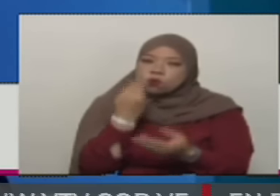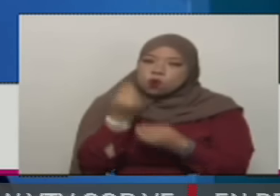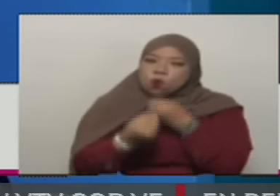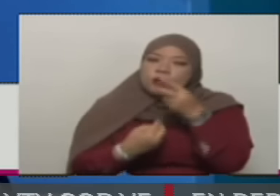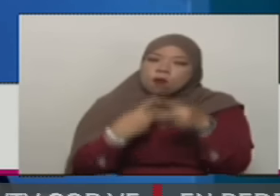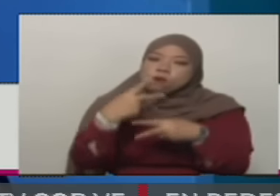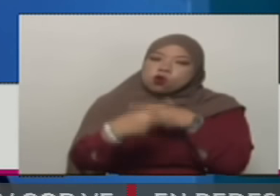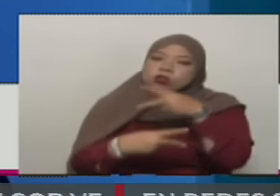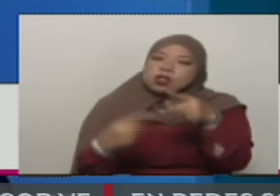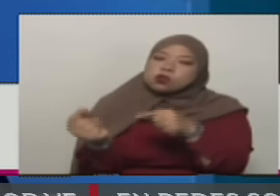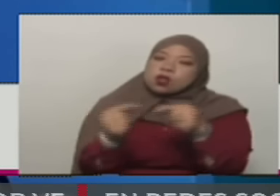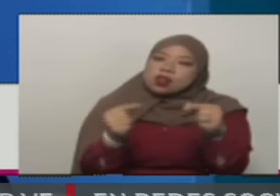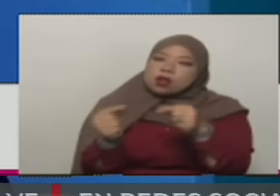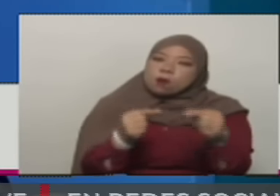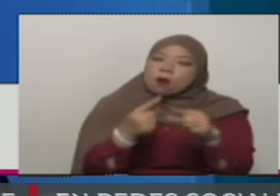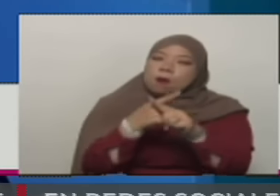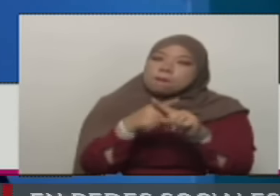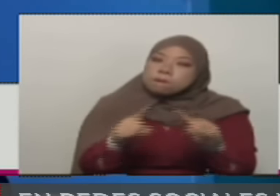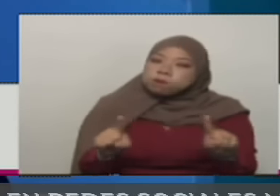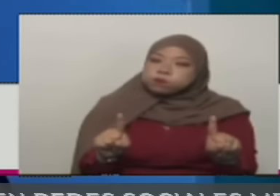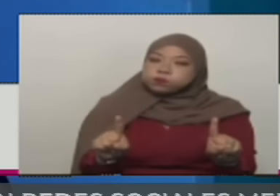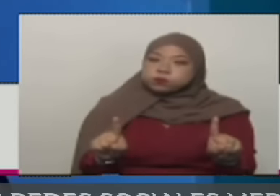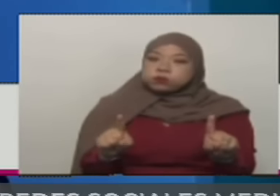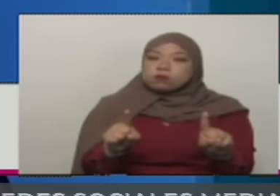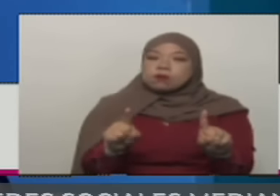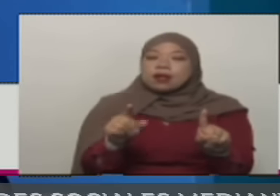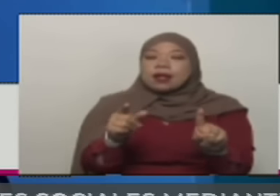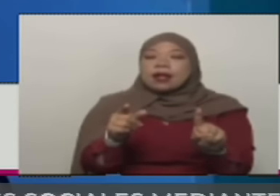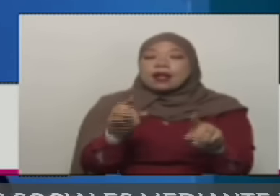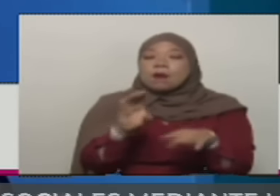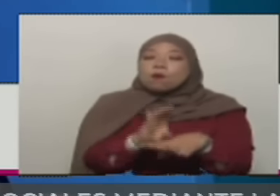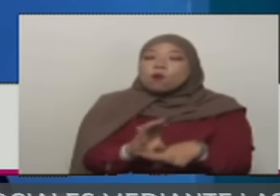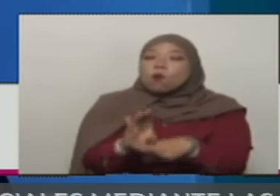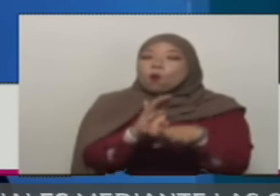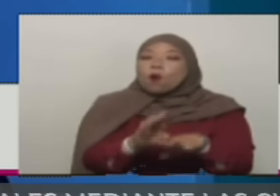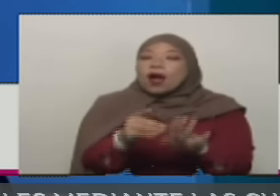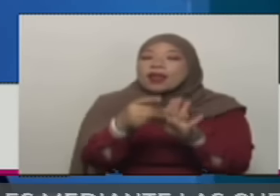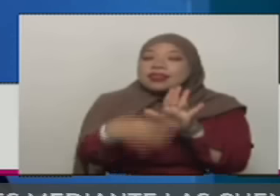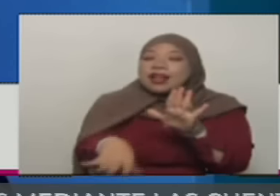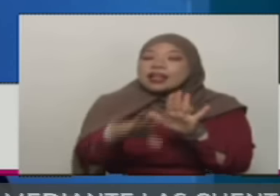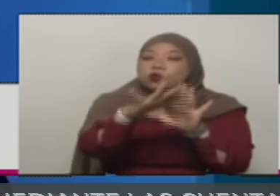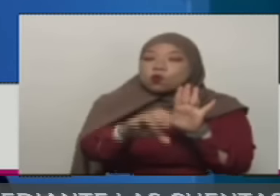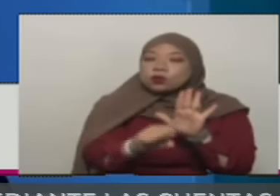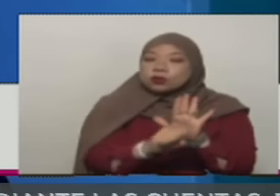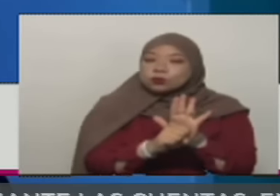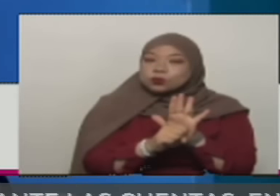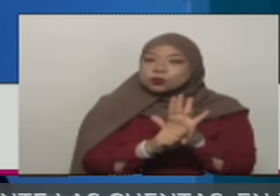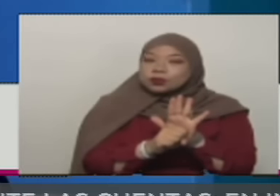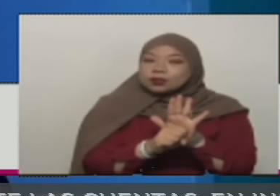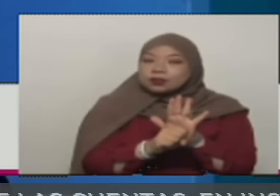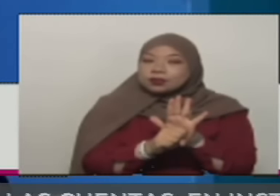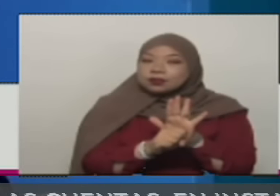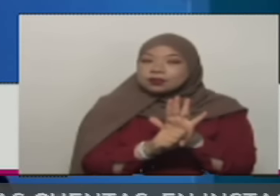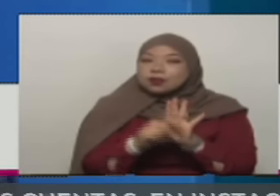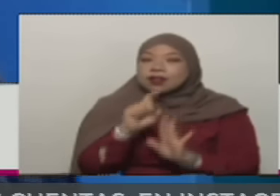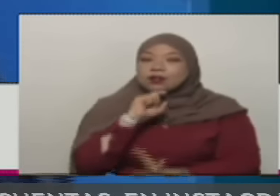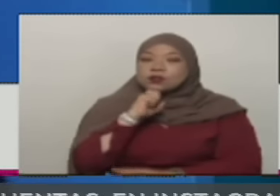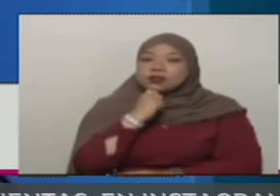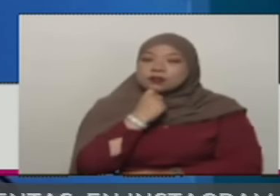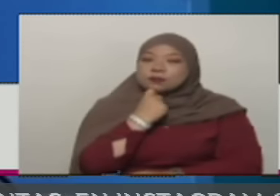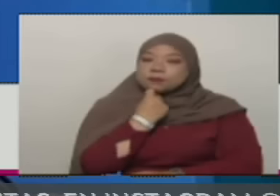proceso, pero me reservo el derecho constitucional al secreto de